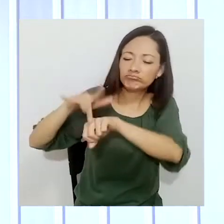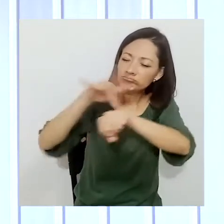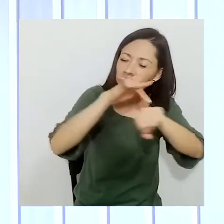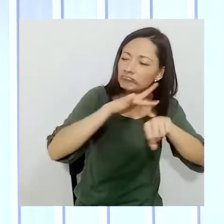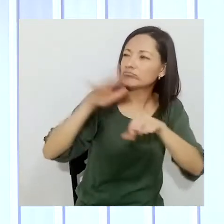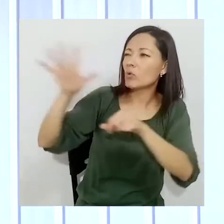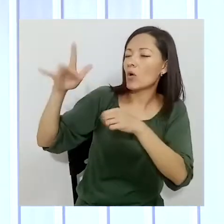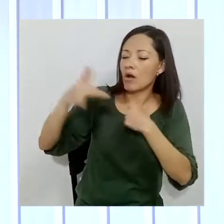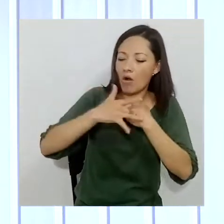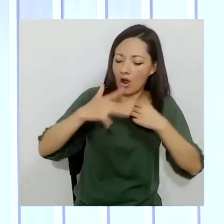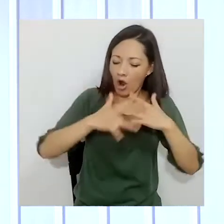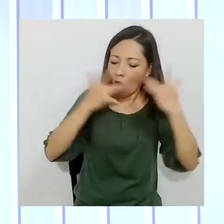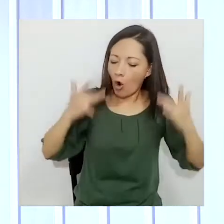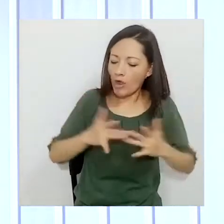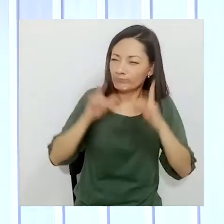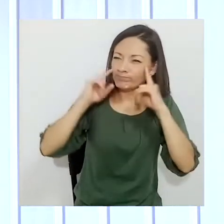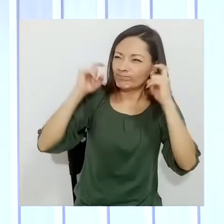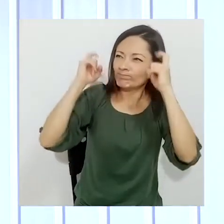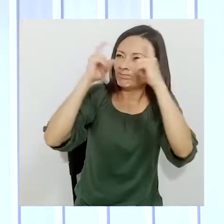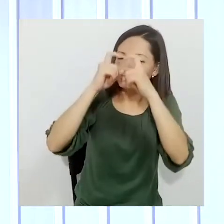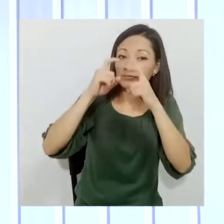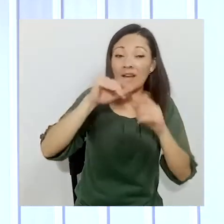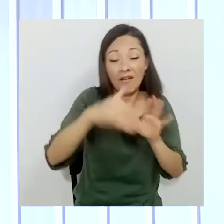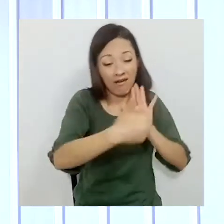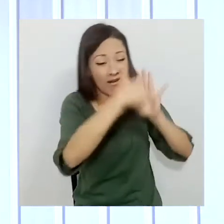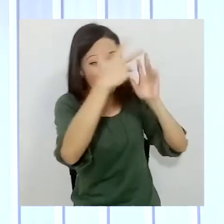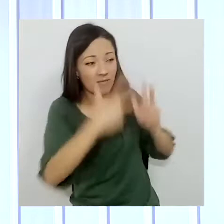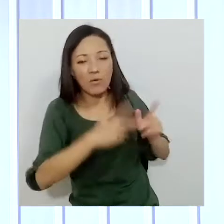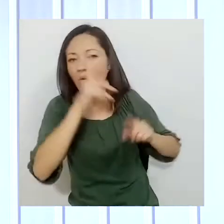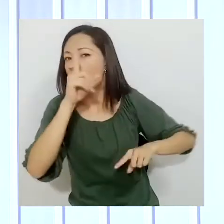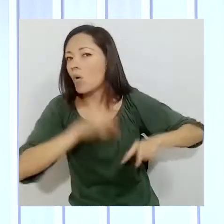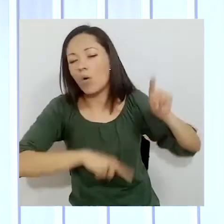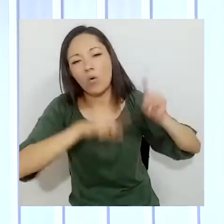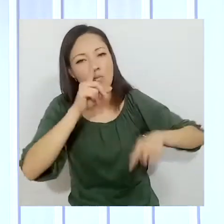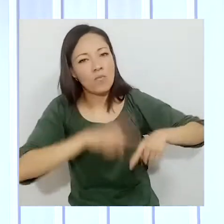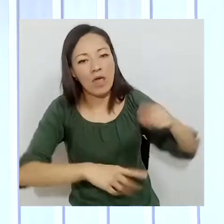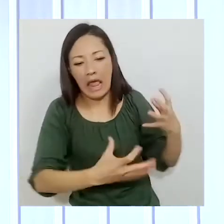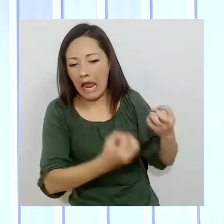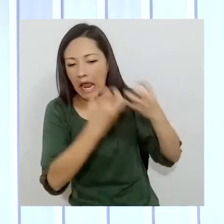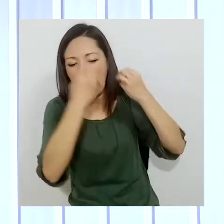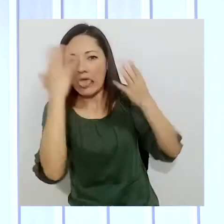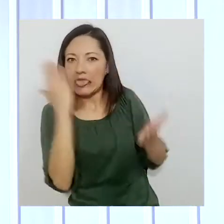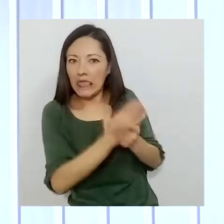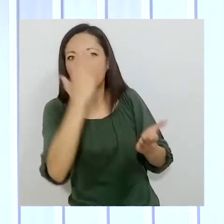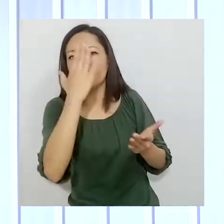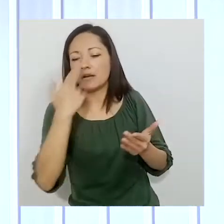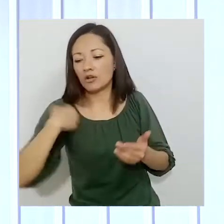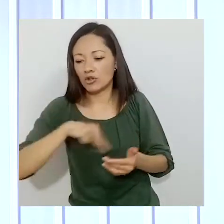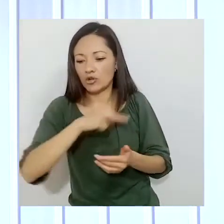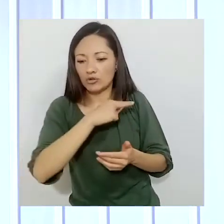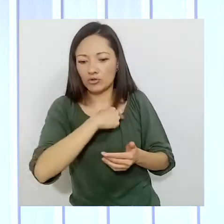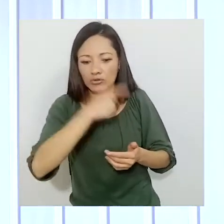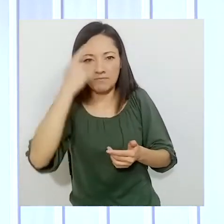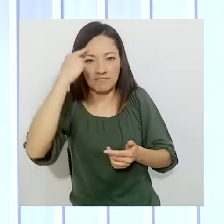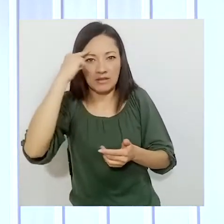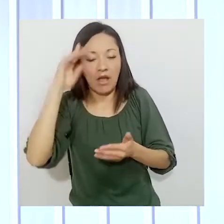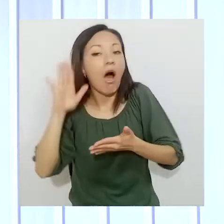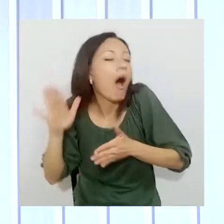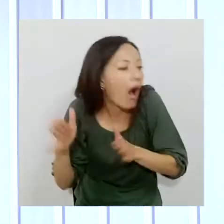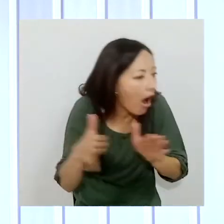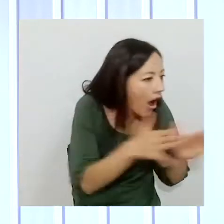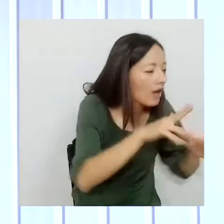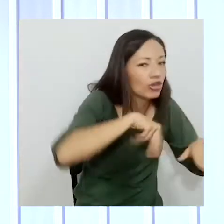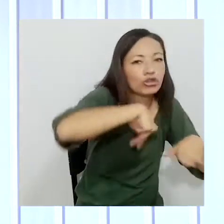nuestro corazón, obra sobre nuestra mente. Que el enemigo no pueda, Señor, engañarnos y hacer creer que él puede